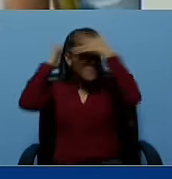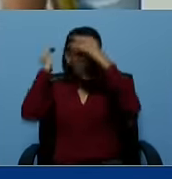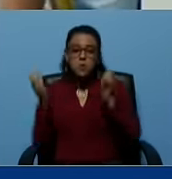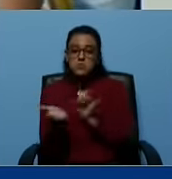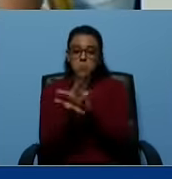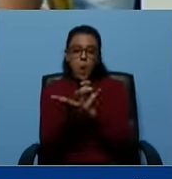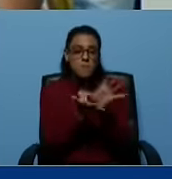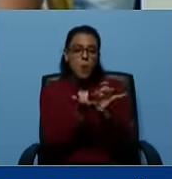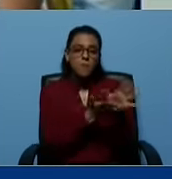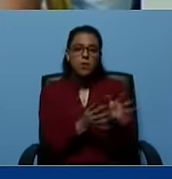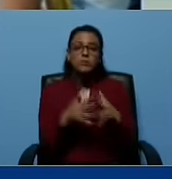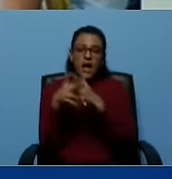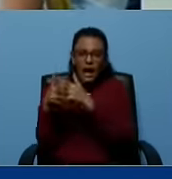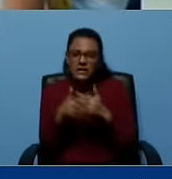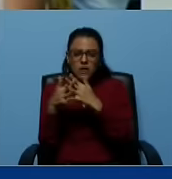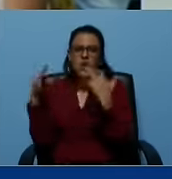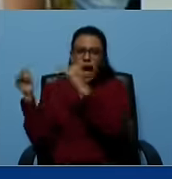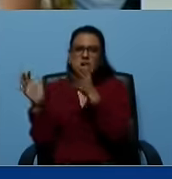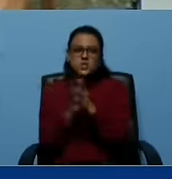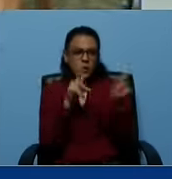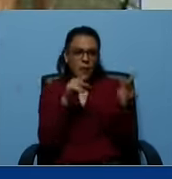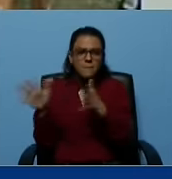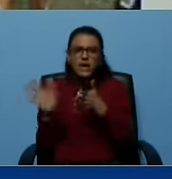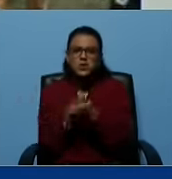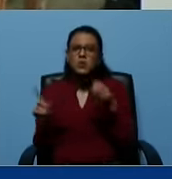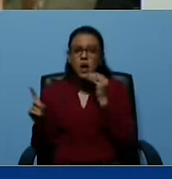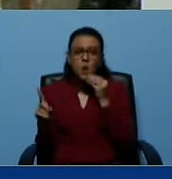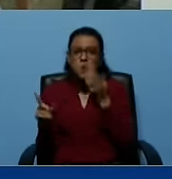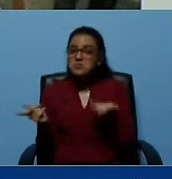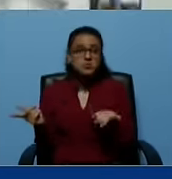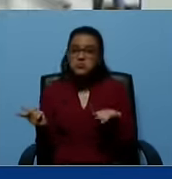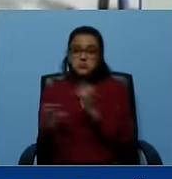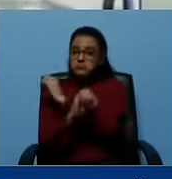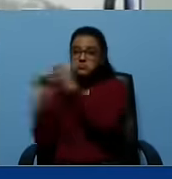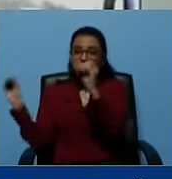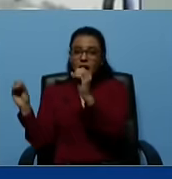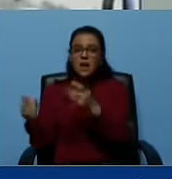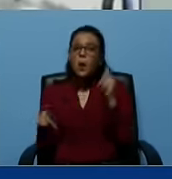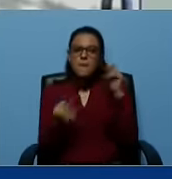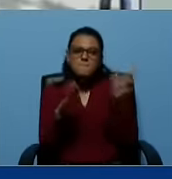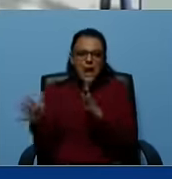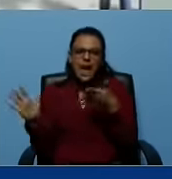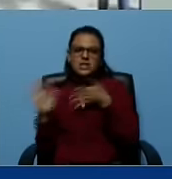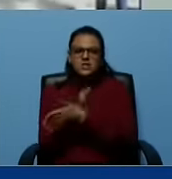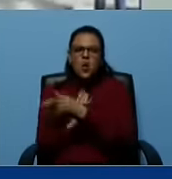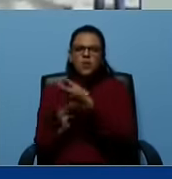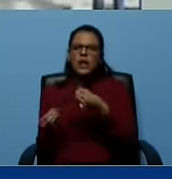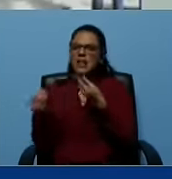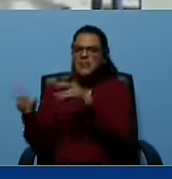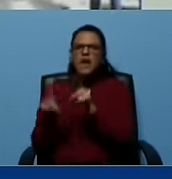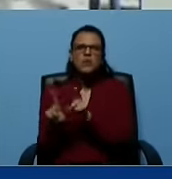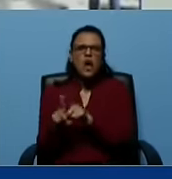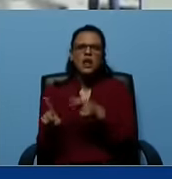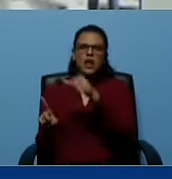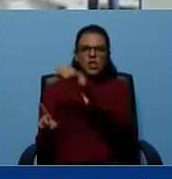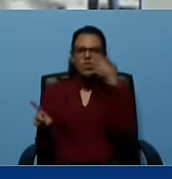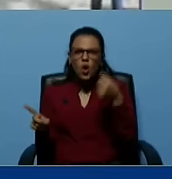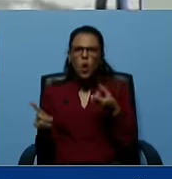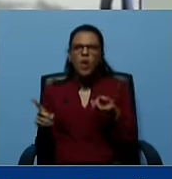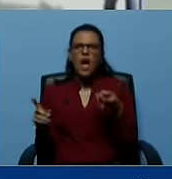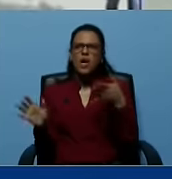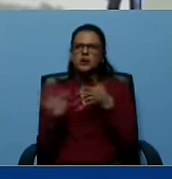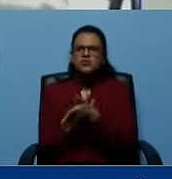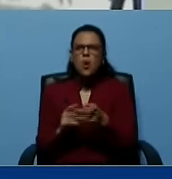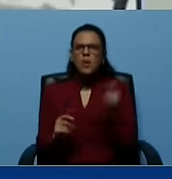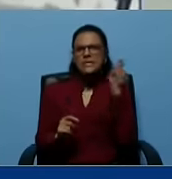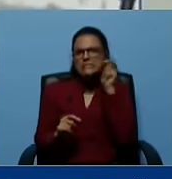En Estados Unidos hay planes para la juventud. Lo que hay es planes para meterle drogas, pornografía, para